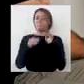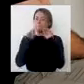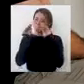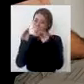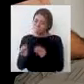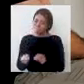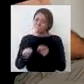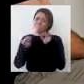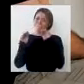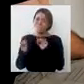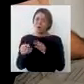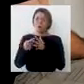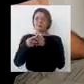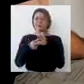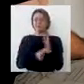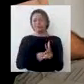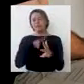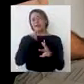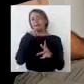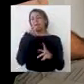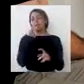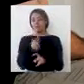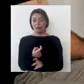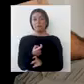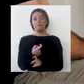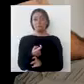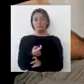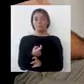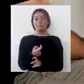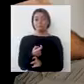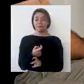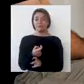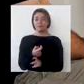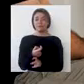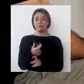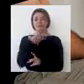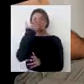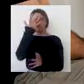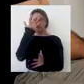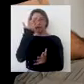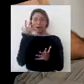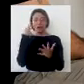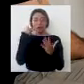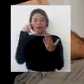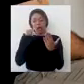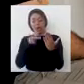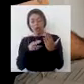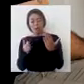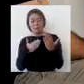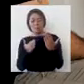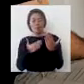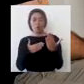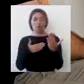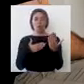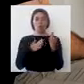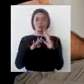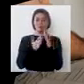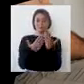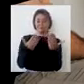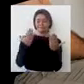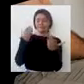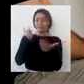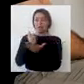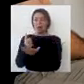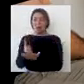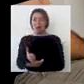más sistémico, mucho más complejo, ¿sí?, que tiene que ver con el asunto de leer el mundo, leer otros dispositivos culturales además